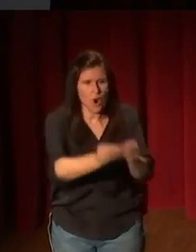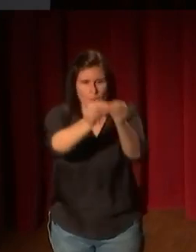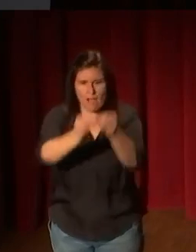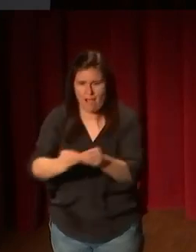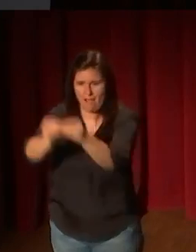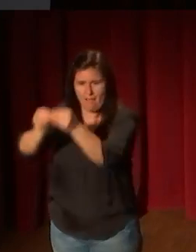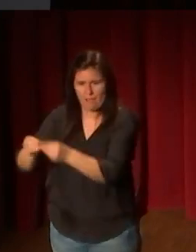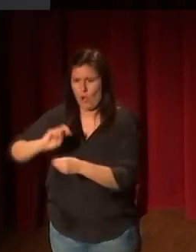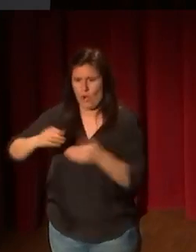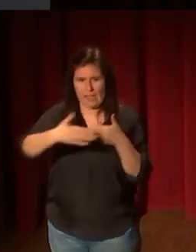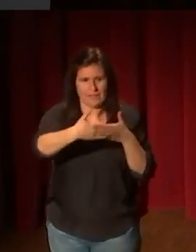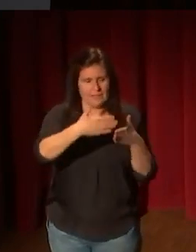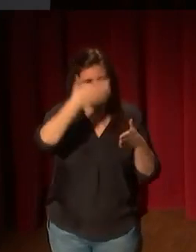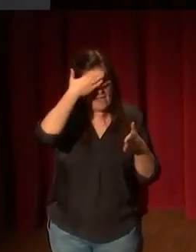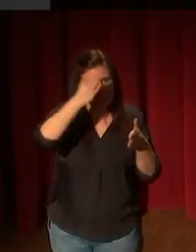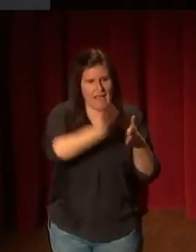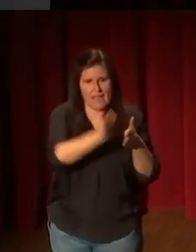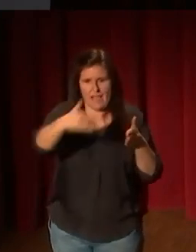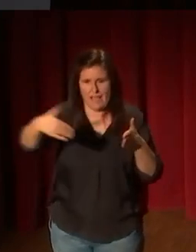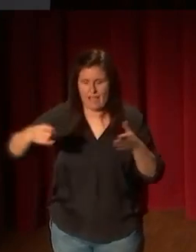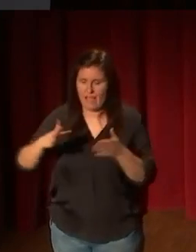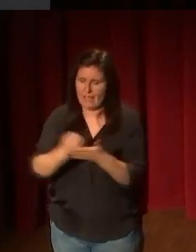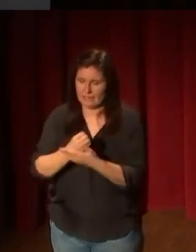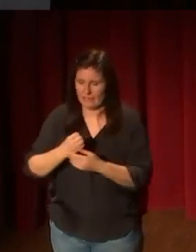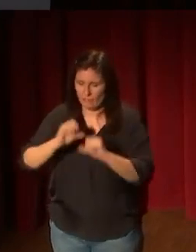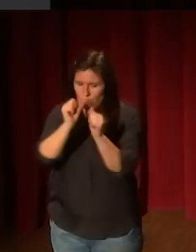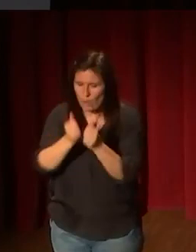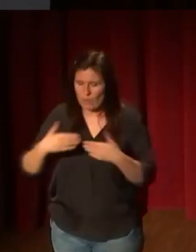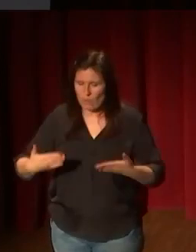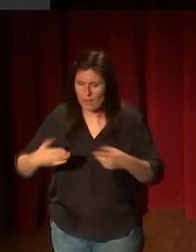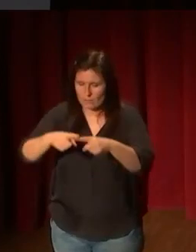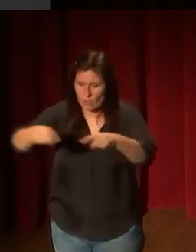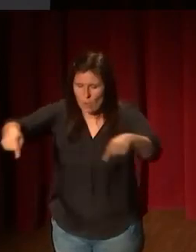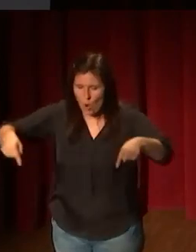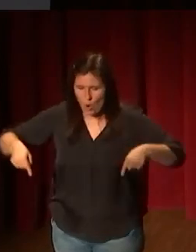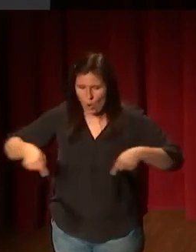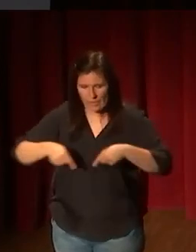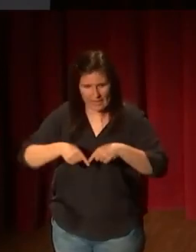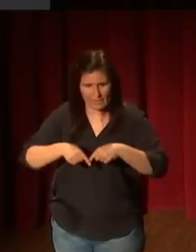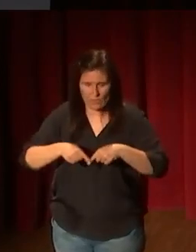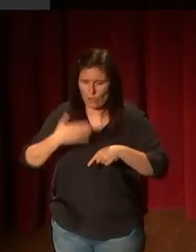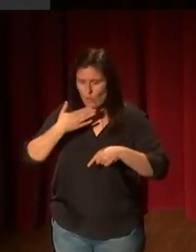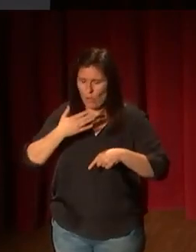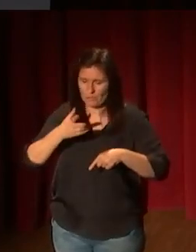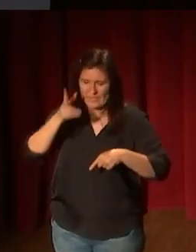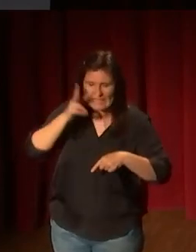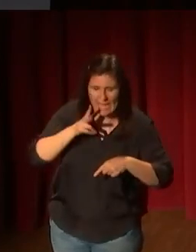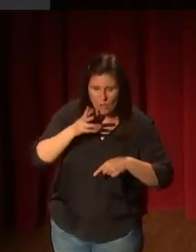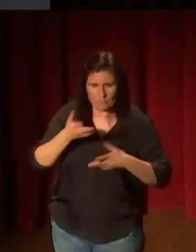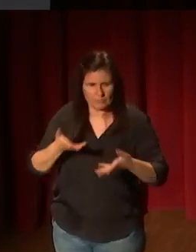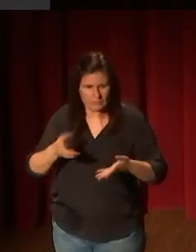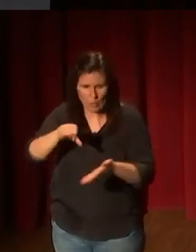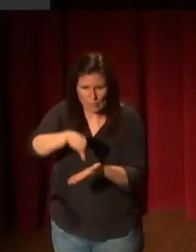hasta configurar un recinto cerrado y una especie de salón urbano más moderno más a la